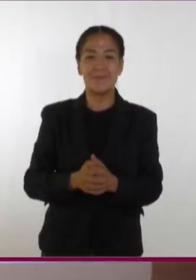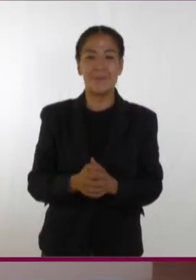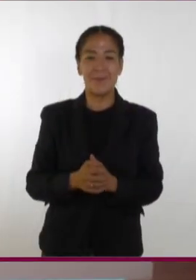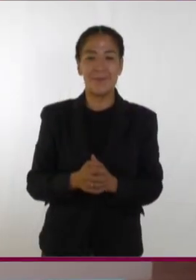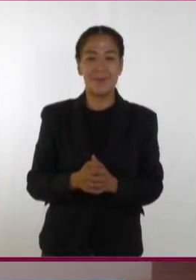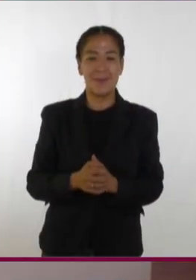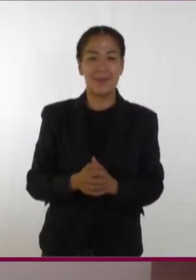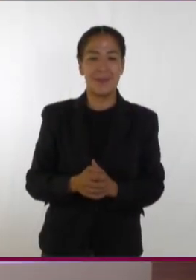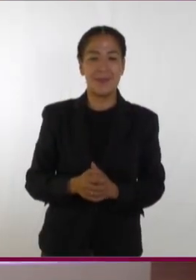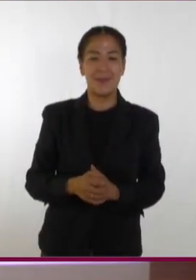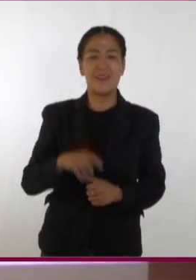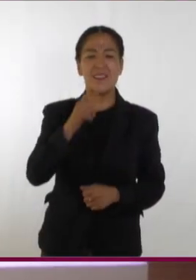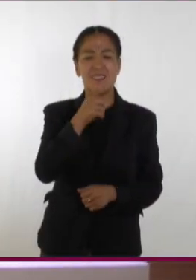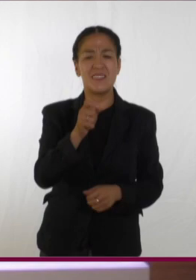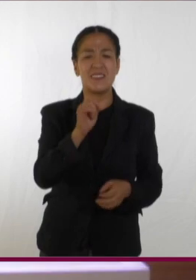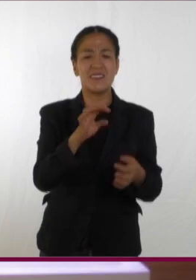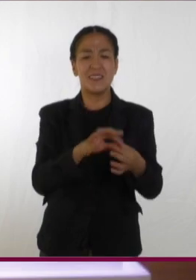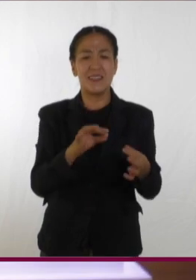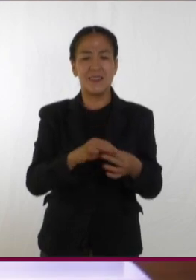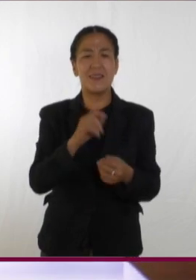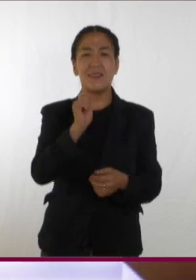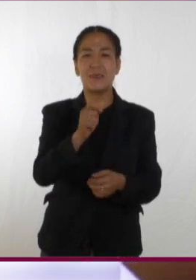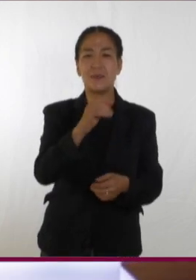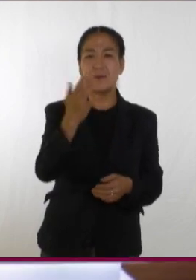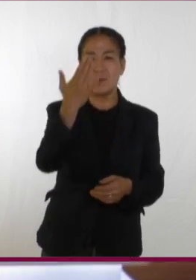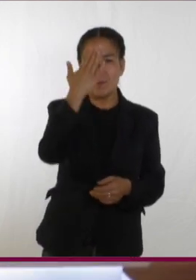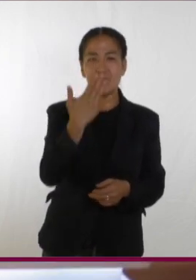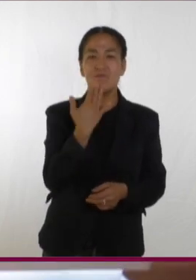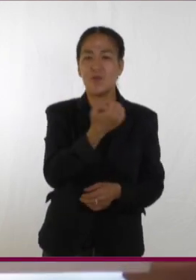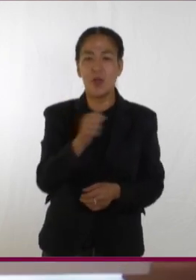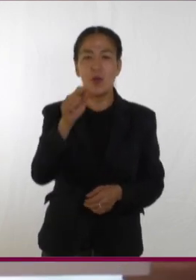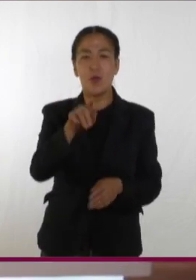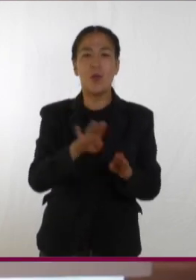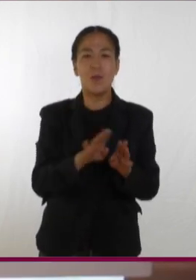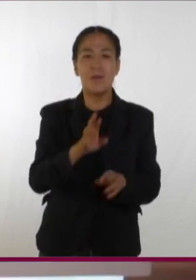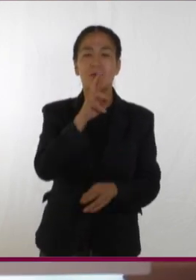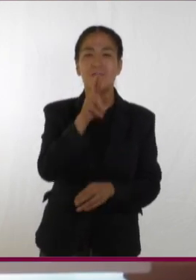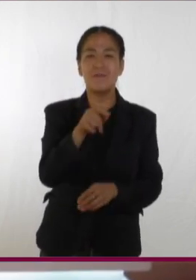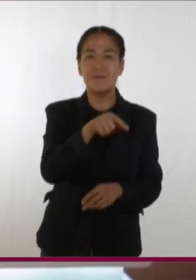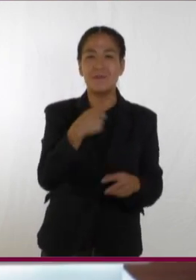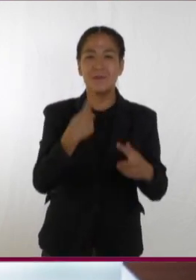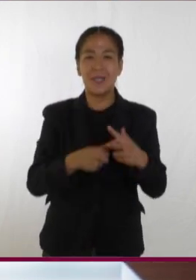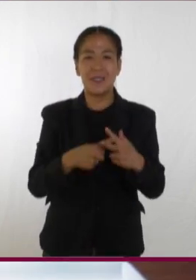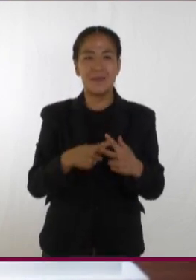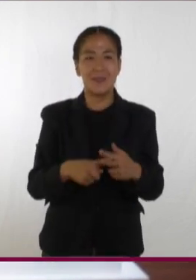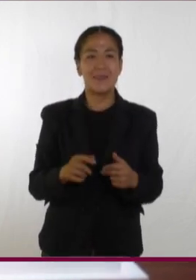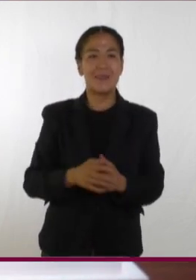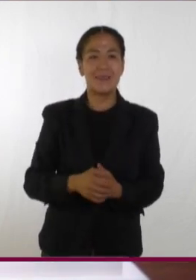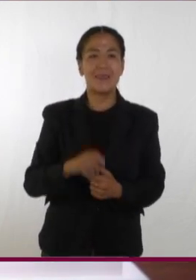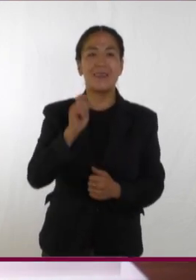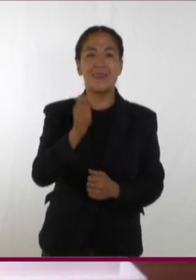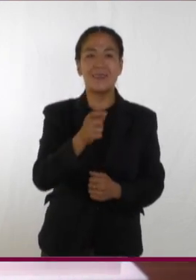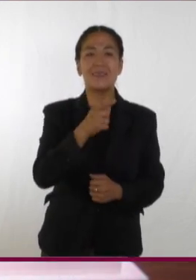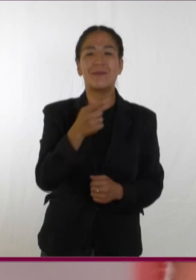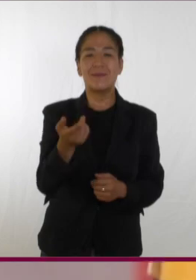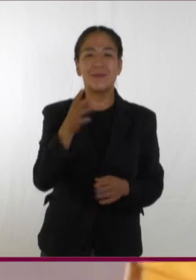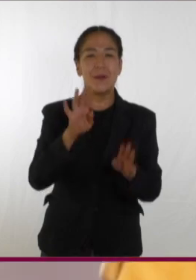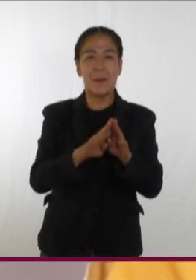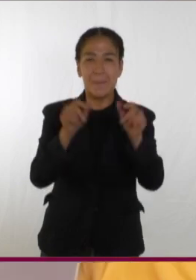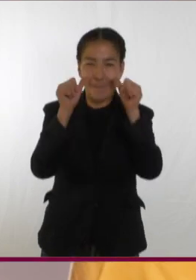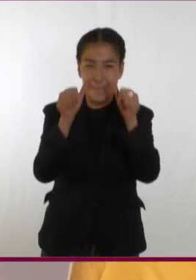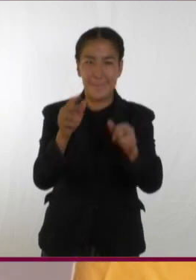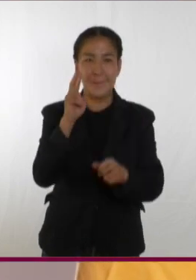Hola, ¿qué cuentas? A ver, deja de hacer lo que estás haciendo y préstame atención. Vamos a ver qué tan hábil eres para resolver los acertijos matemáticos.